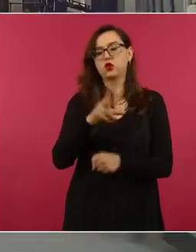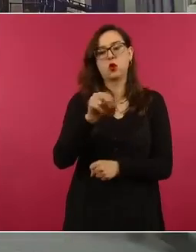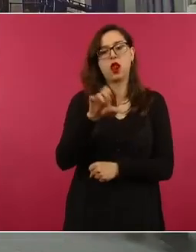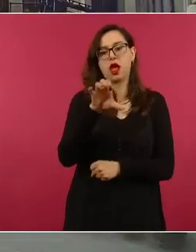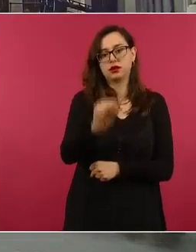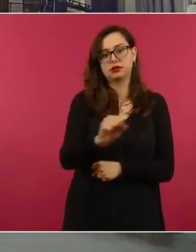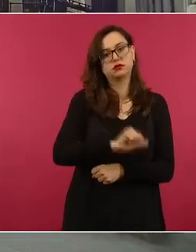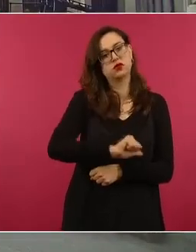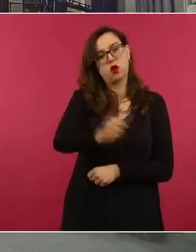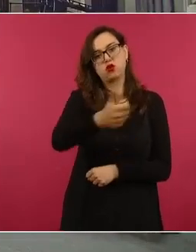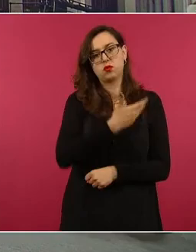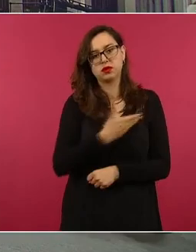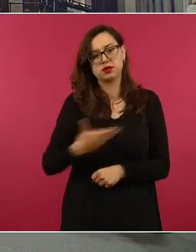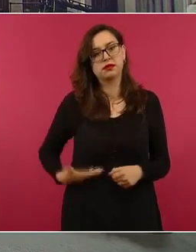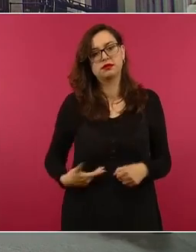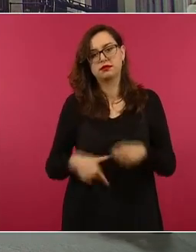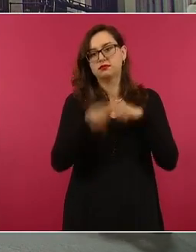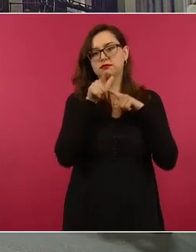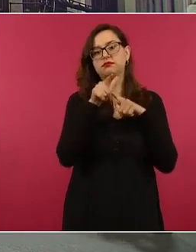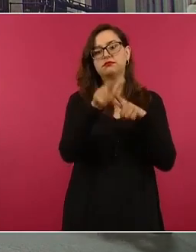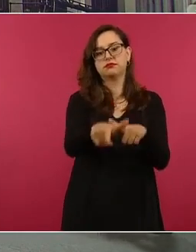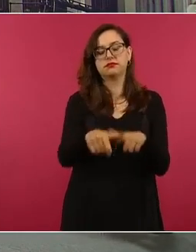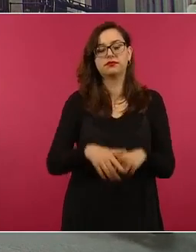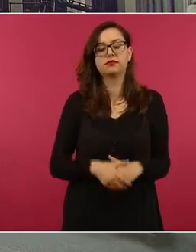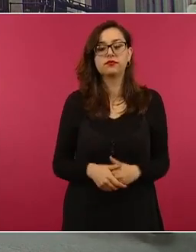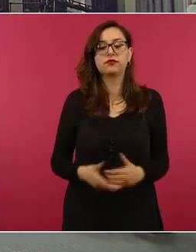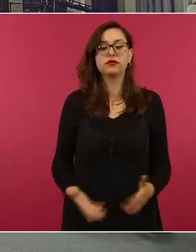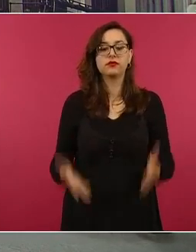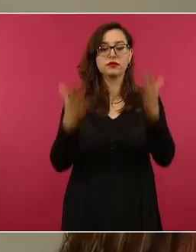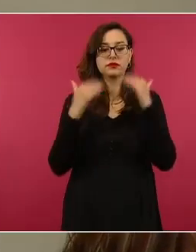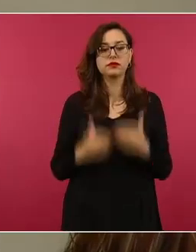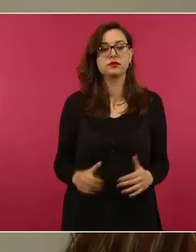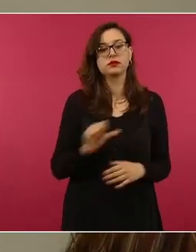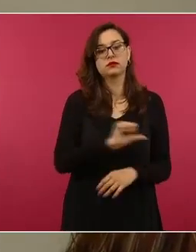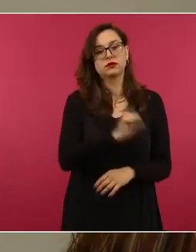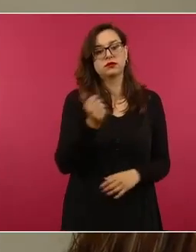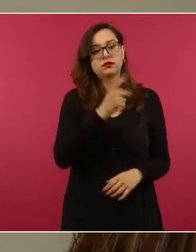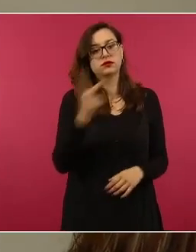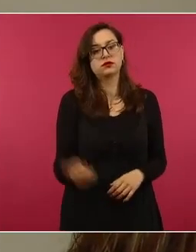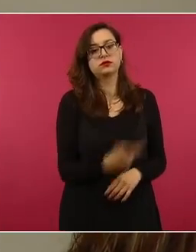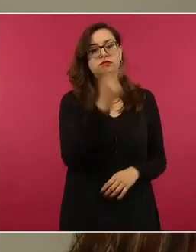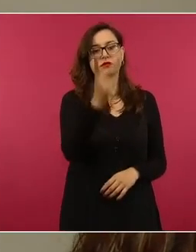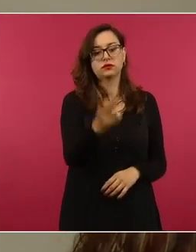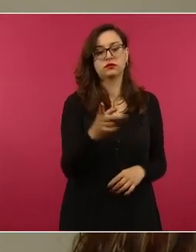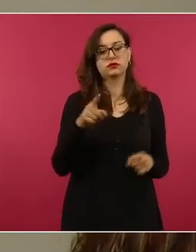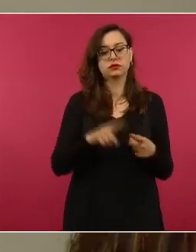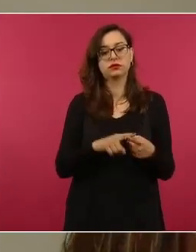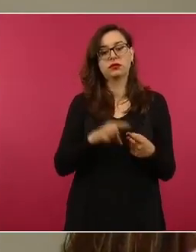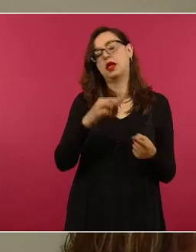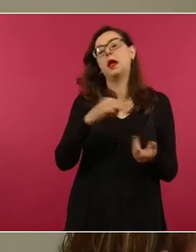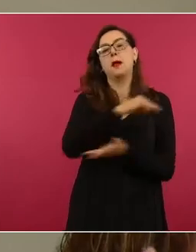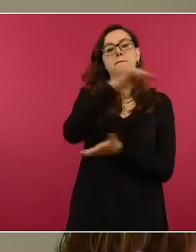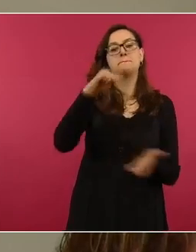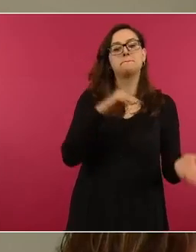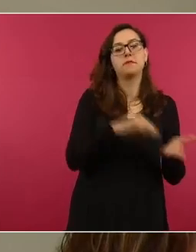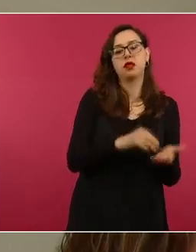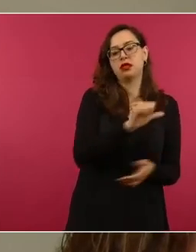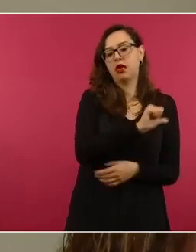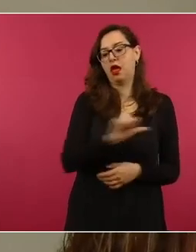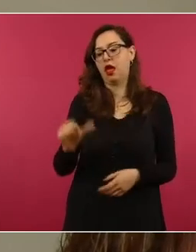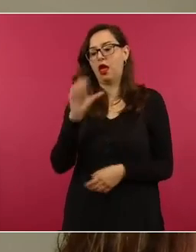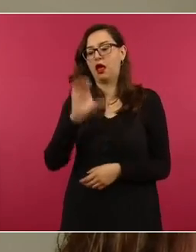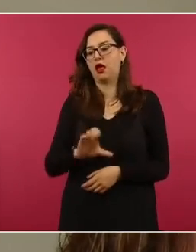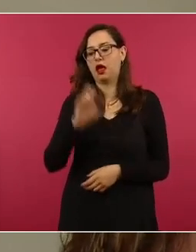otra pregunta, señor presidente, gracias. El gasoducto que usted anunció de Mérida a Cancún, o algo así, ¿cómo va